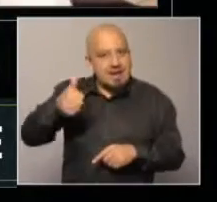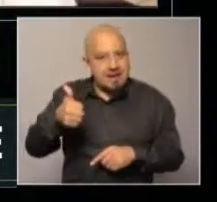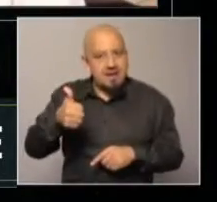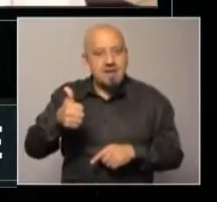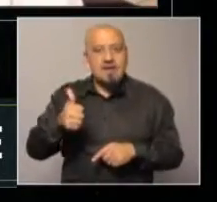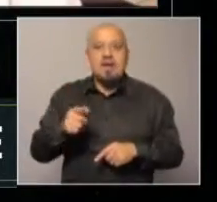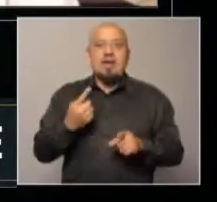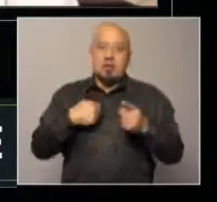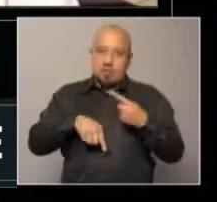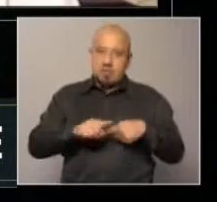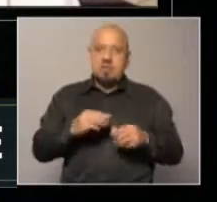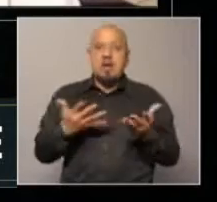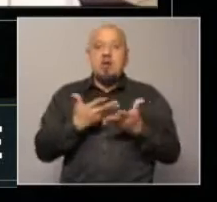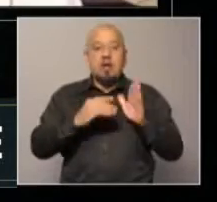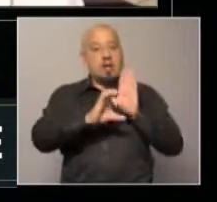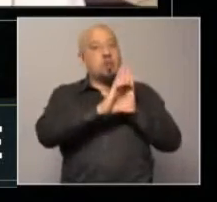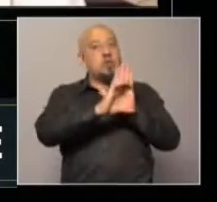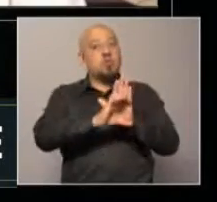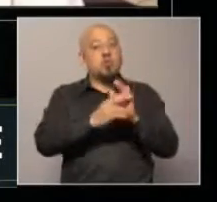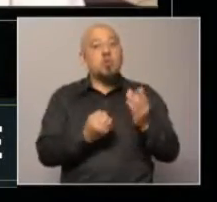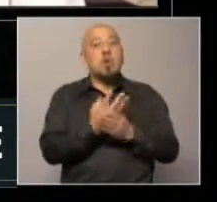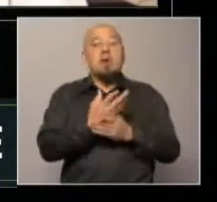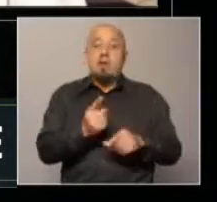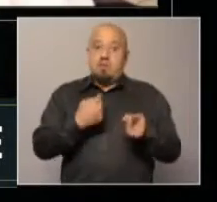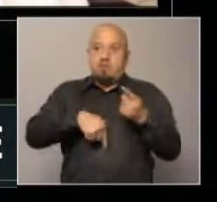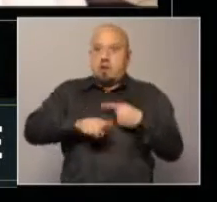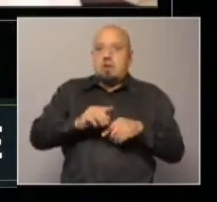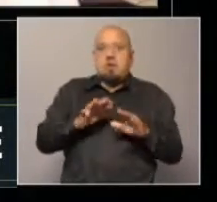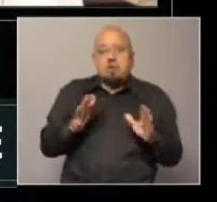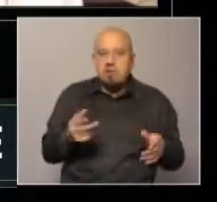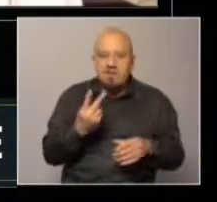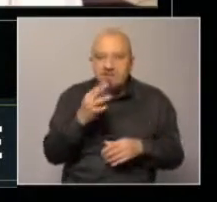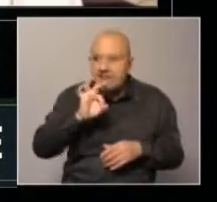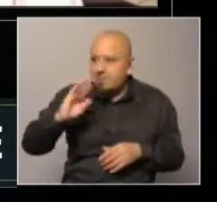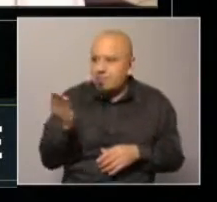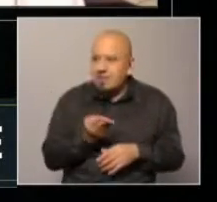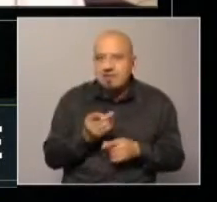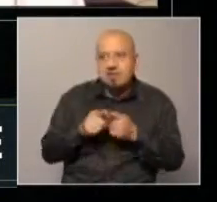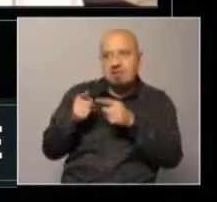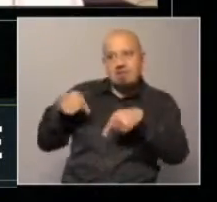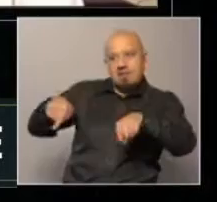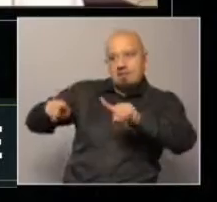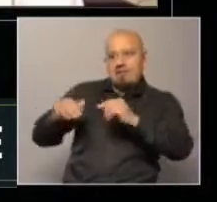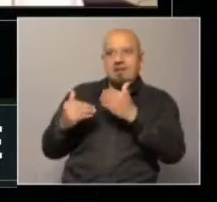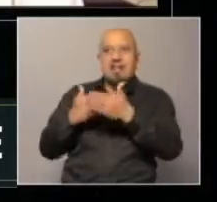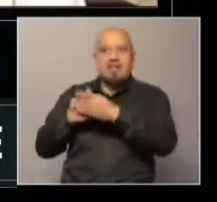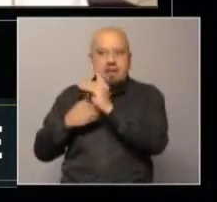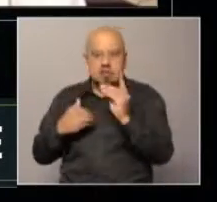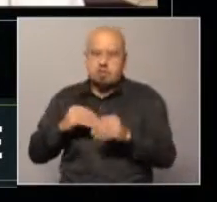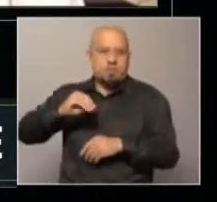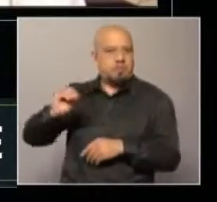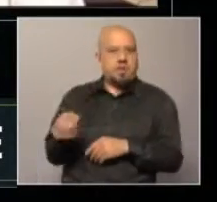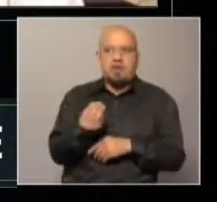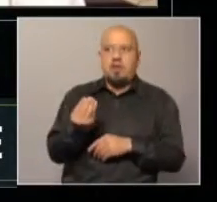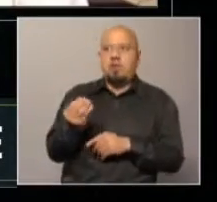a negociar la constituyente. Sin embargo, con un 20% que obtuvo, ciertamente va a tener que cambiar